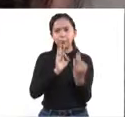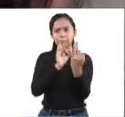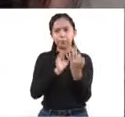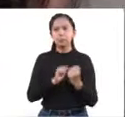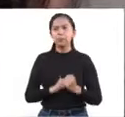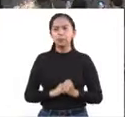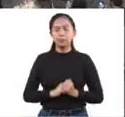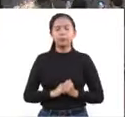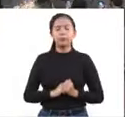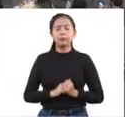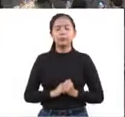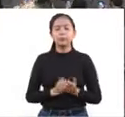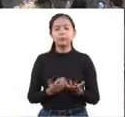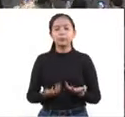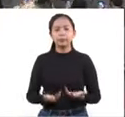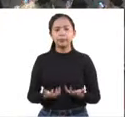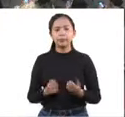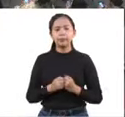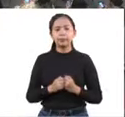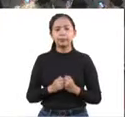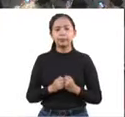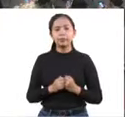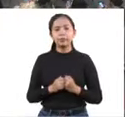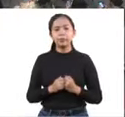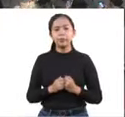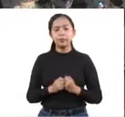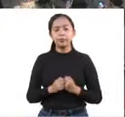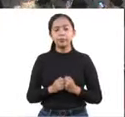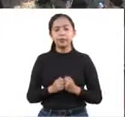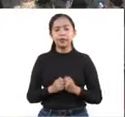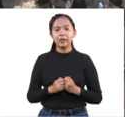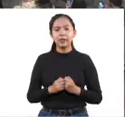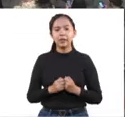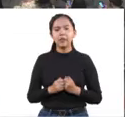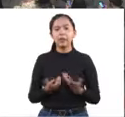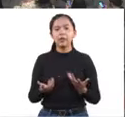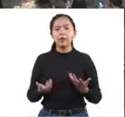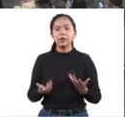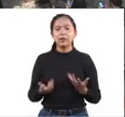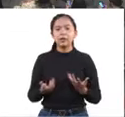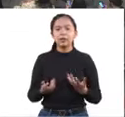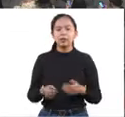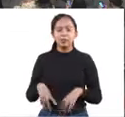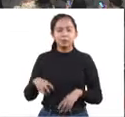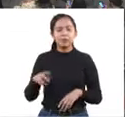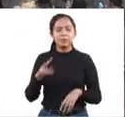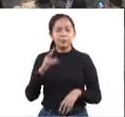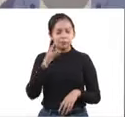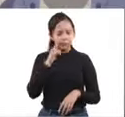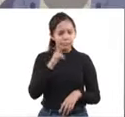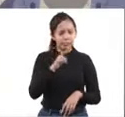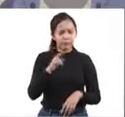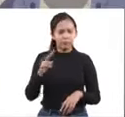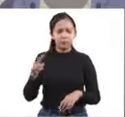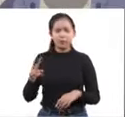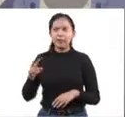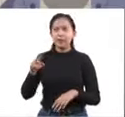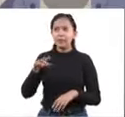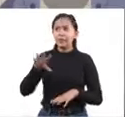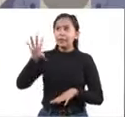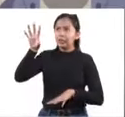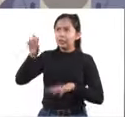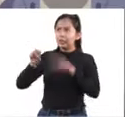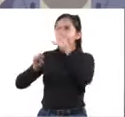Por poco practicó que pareciera a primera vista. Tanto la escalada como en